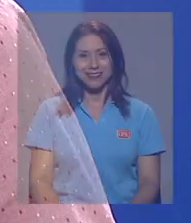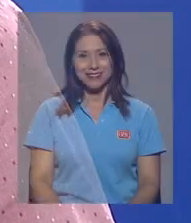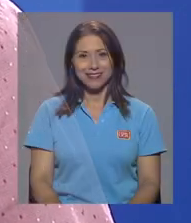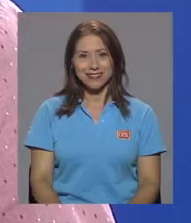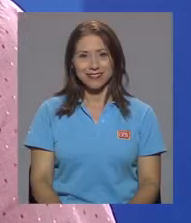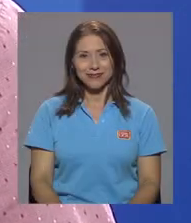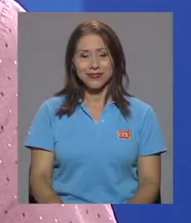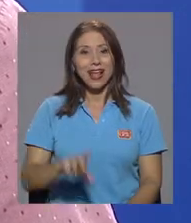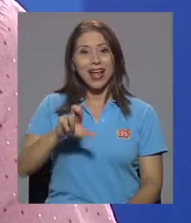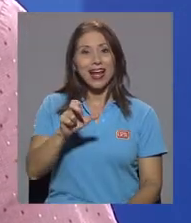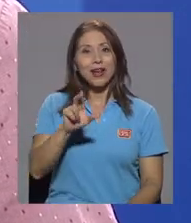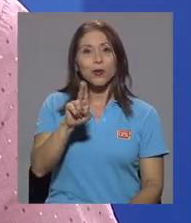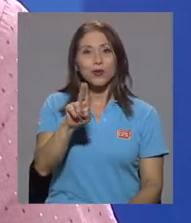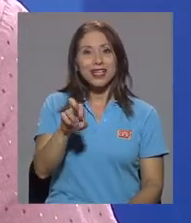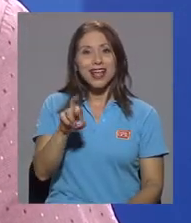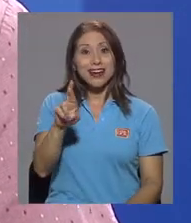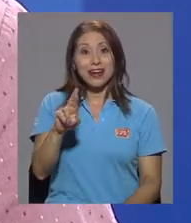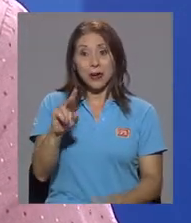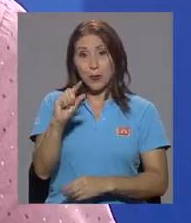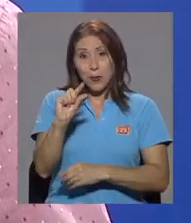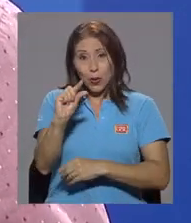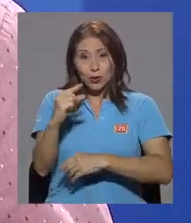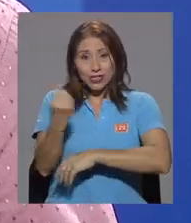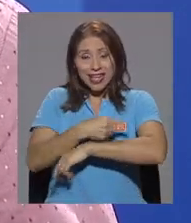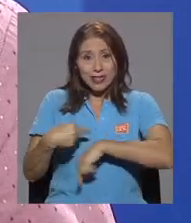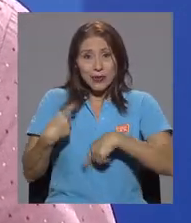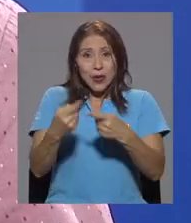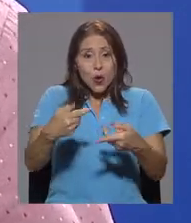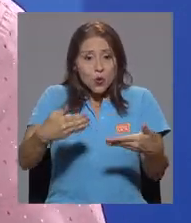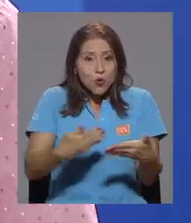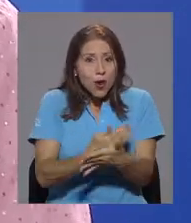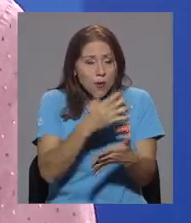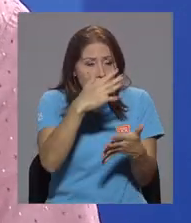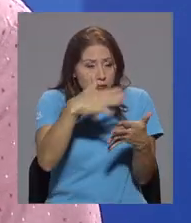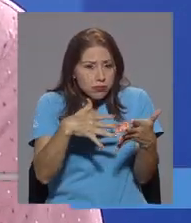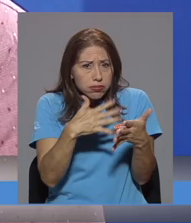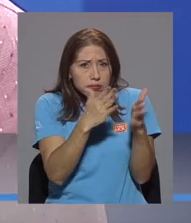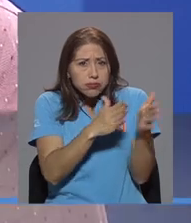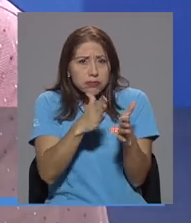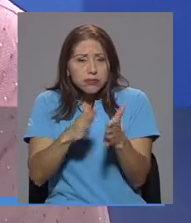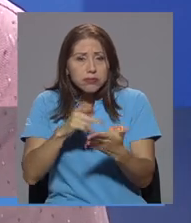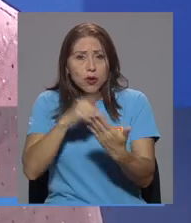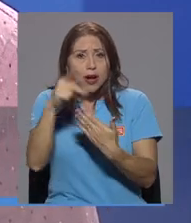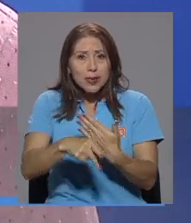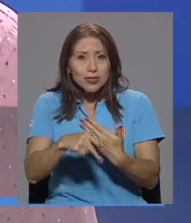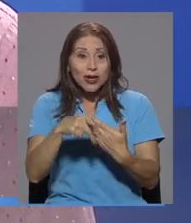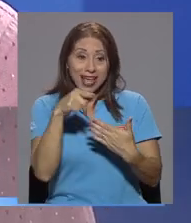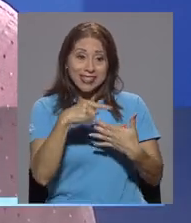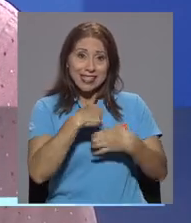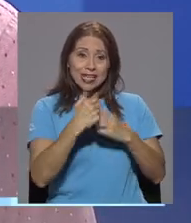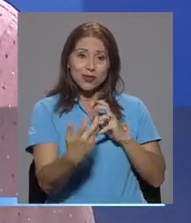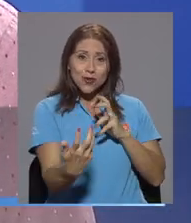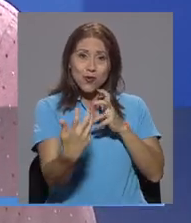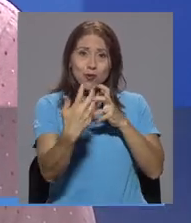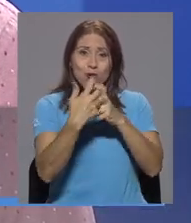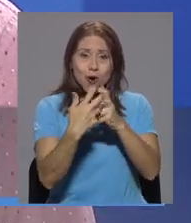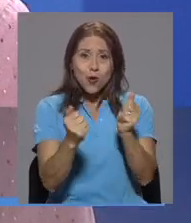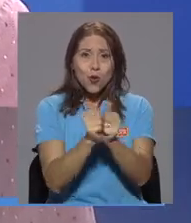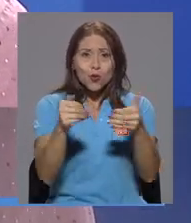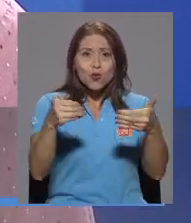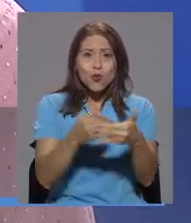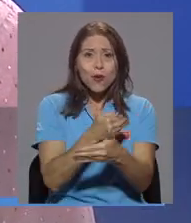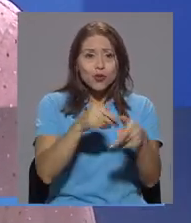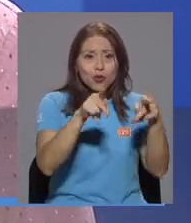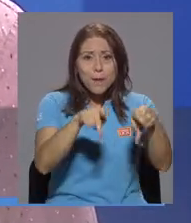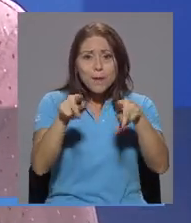canal use de reestreno en pocos días la nueva parrilla de programación en la cual se diseñó tomando en cuenta los nuevos públicos de la televisión